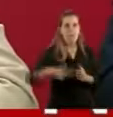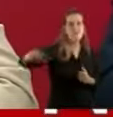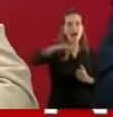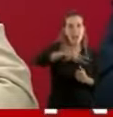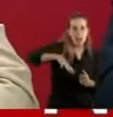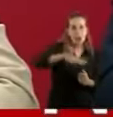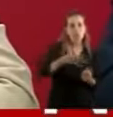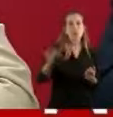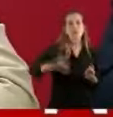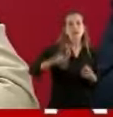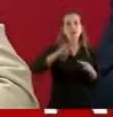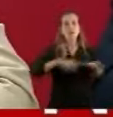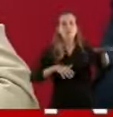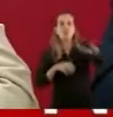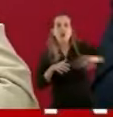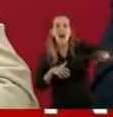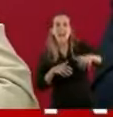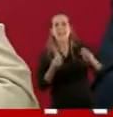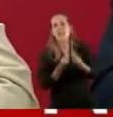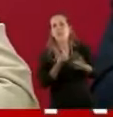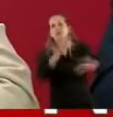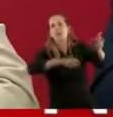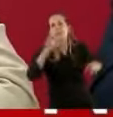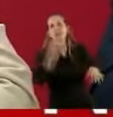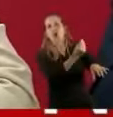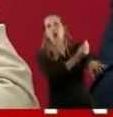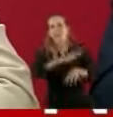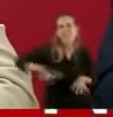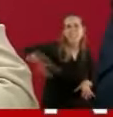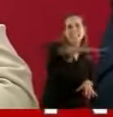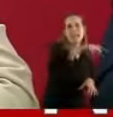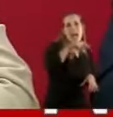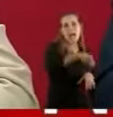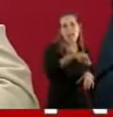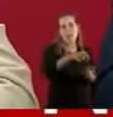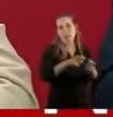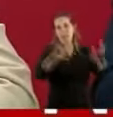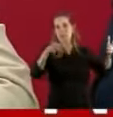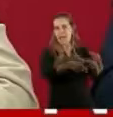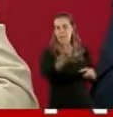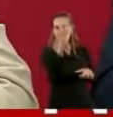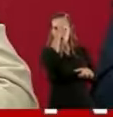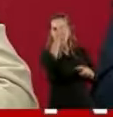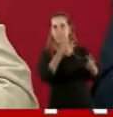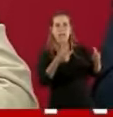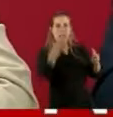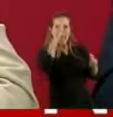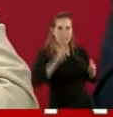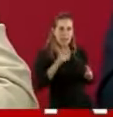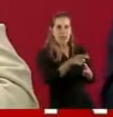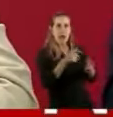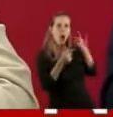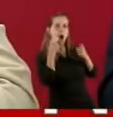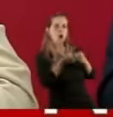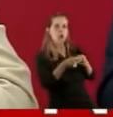en las zonas de alta densidad poblacional que la gente va a comenzar a ver. Así que